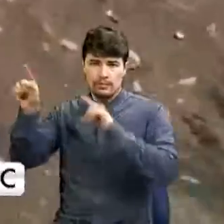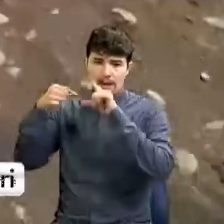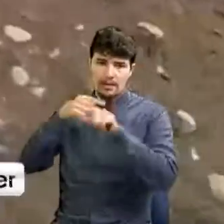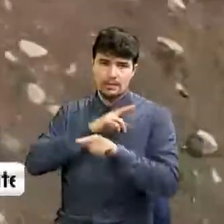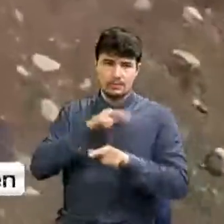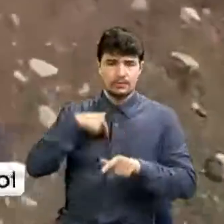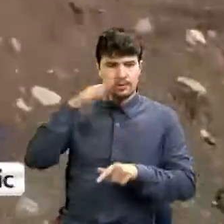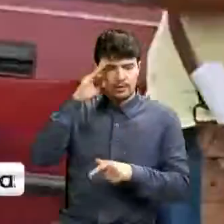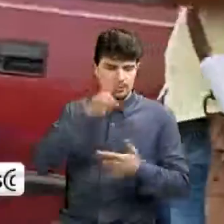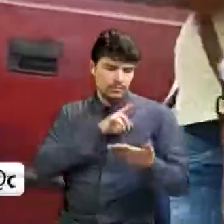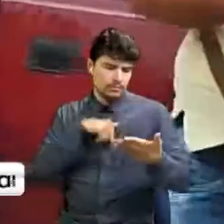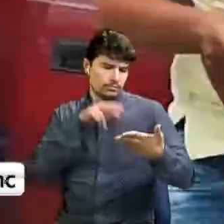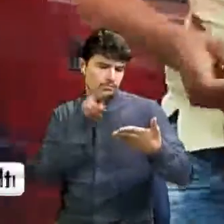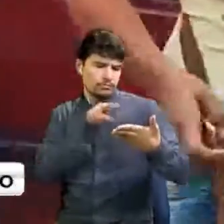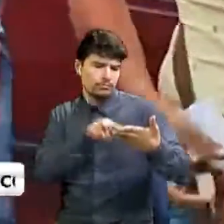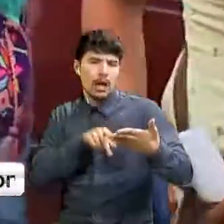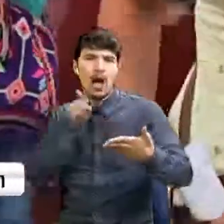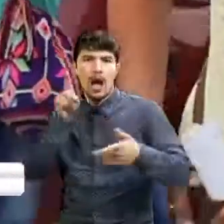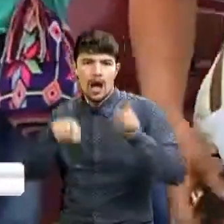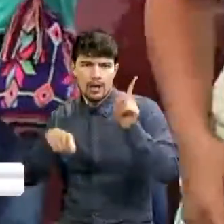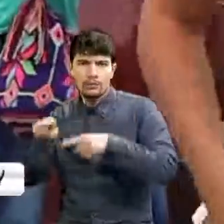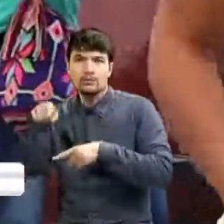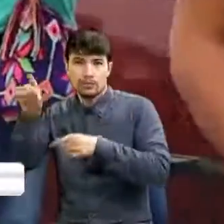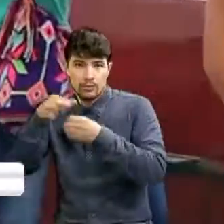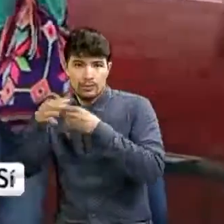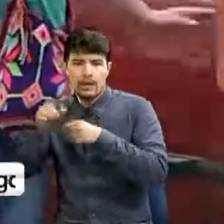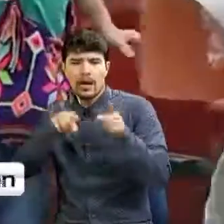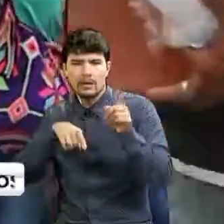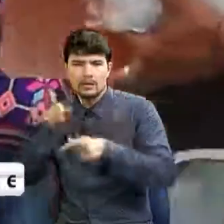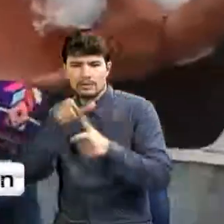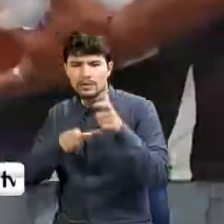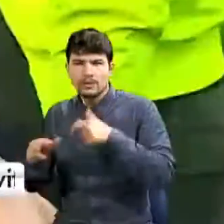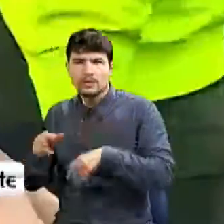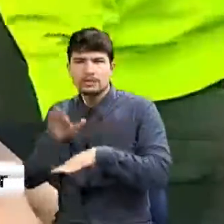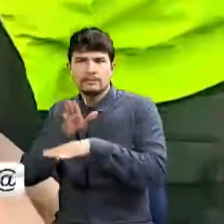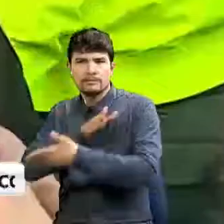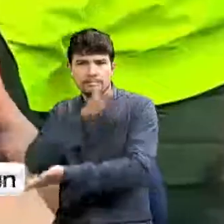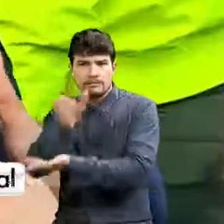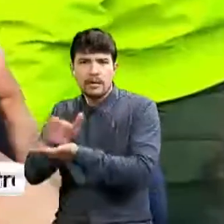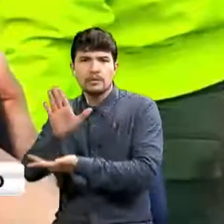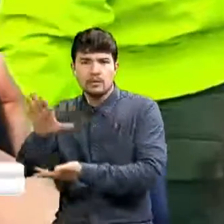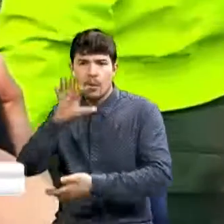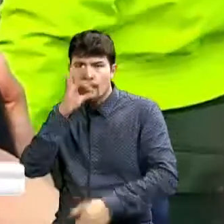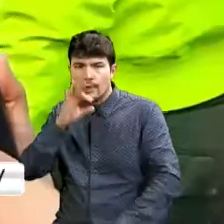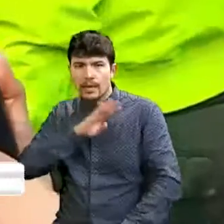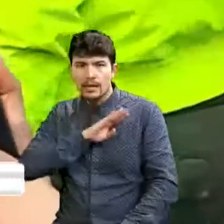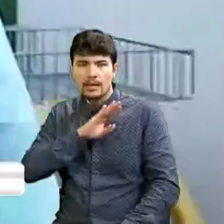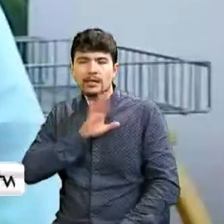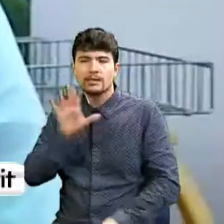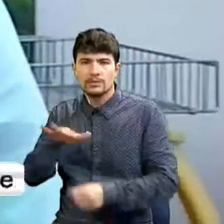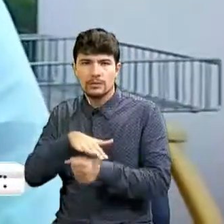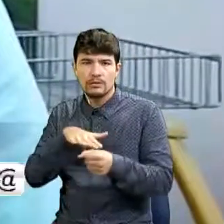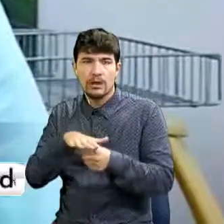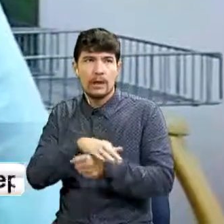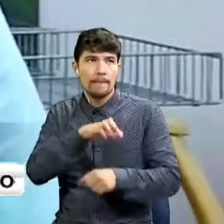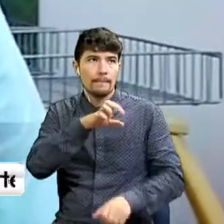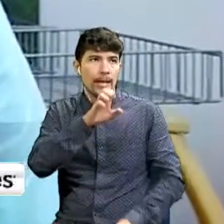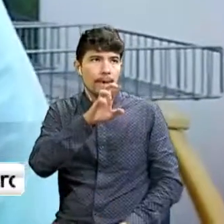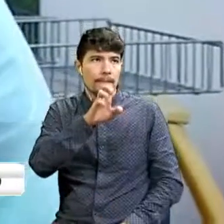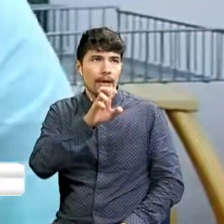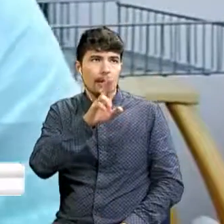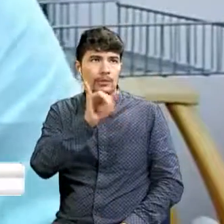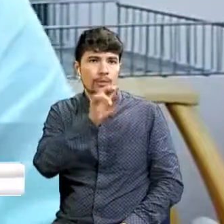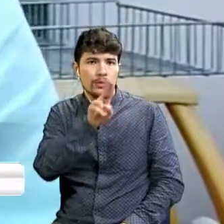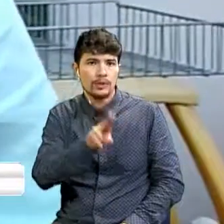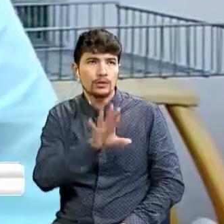donde algunas personas se han acercado y han manifestado al señor alcalde esta situación pepe ruiz alcalde de